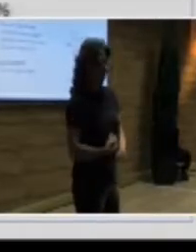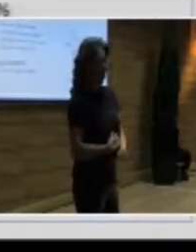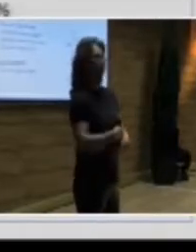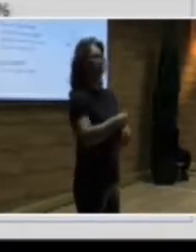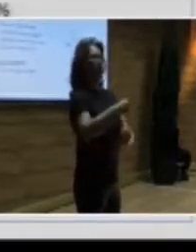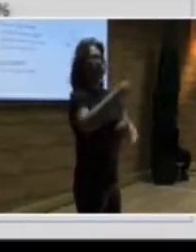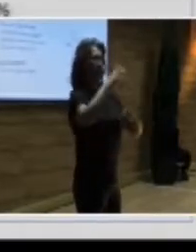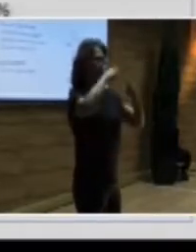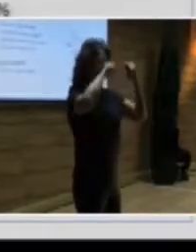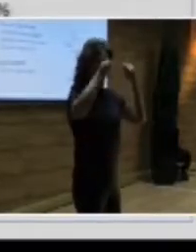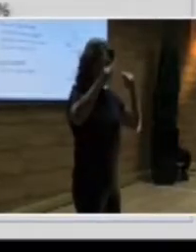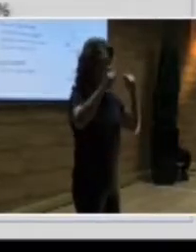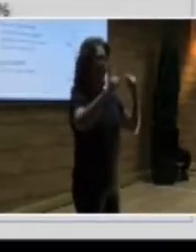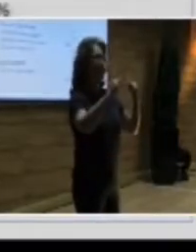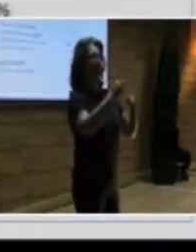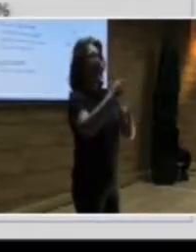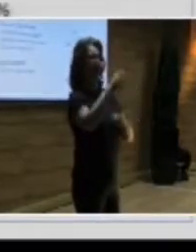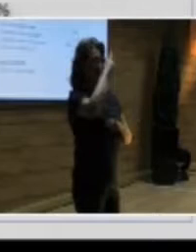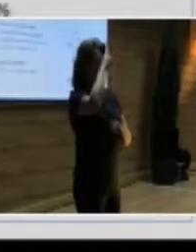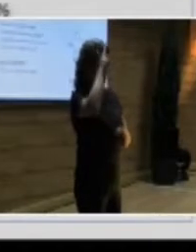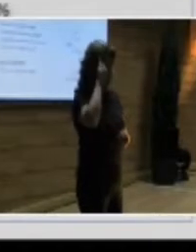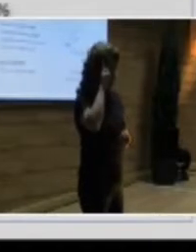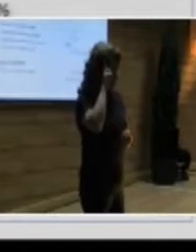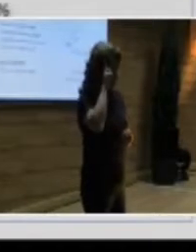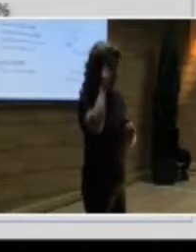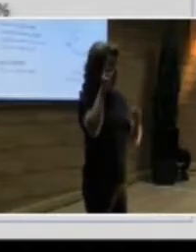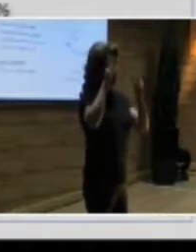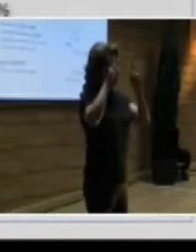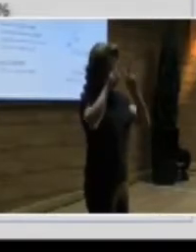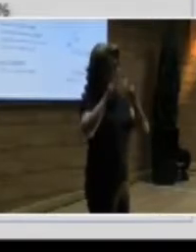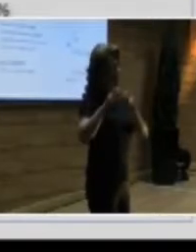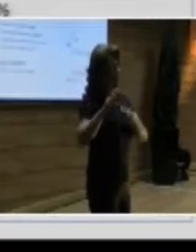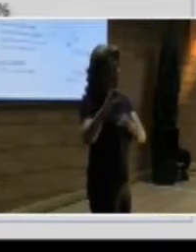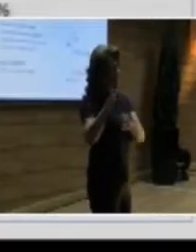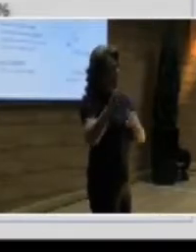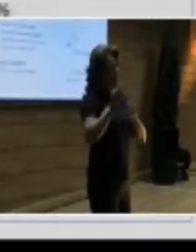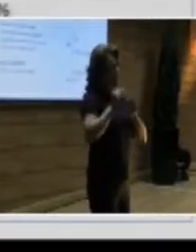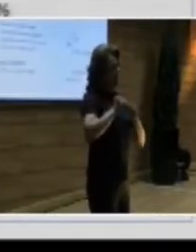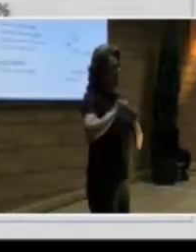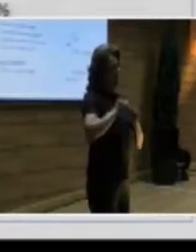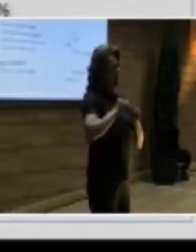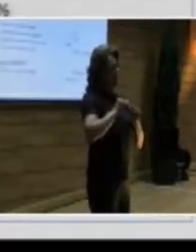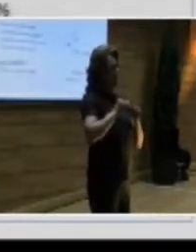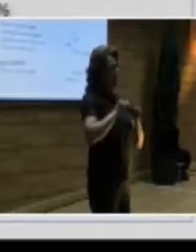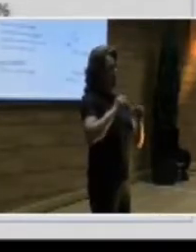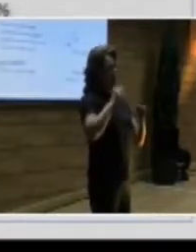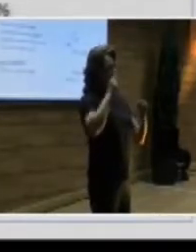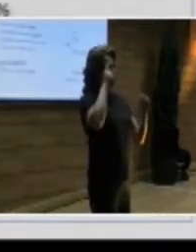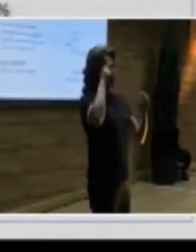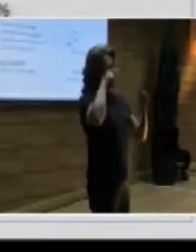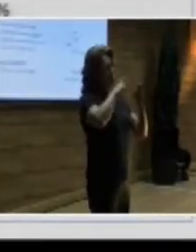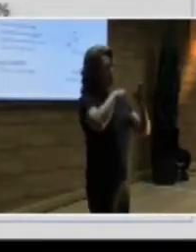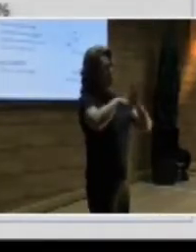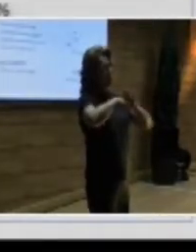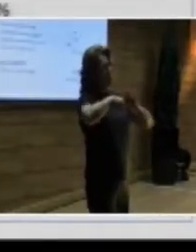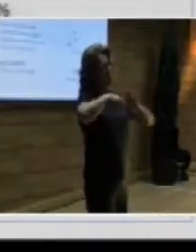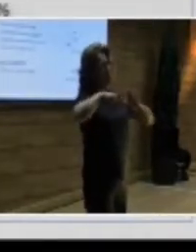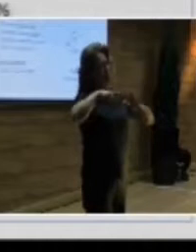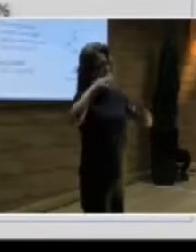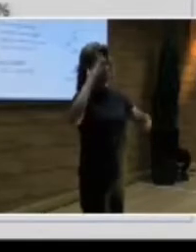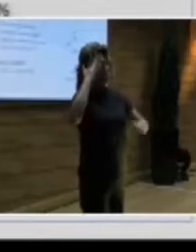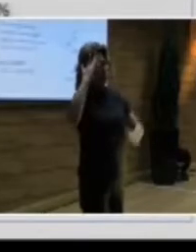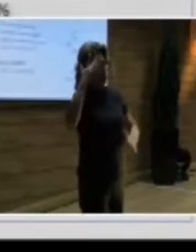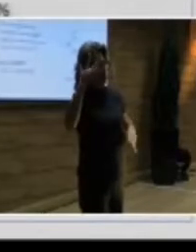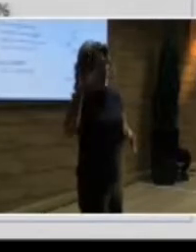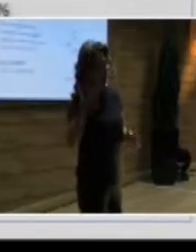arrojan distintas cifras, por un lado de lo que se considera deterioro cognitivo sin demencia, con criterios más o